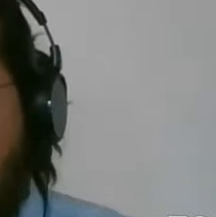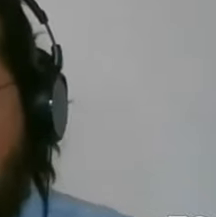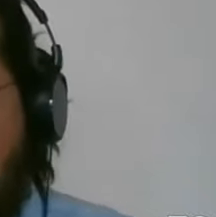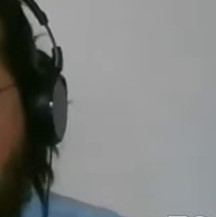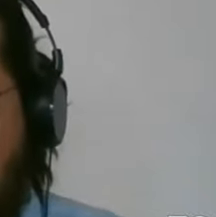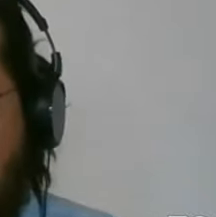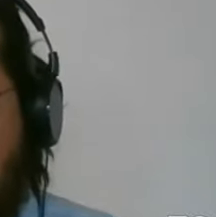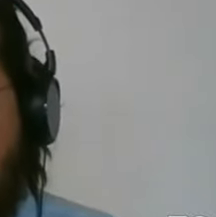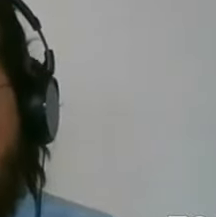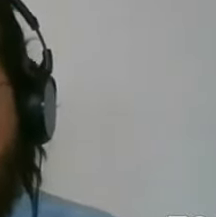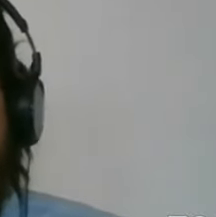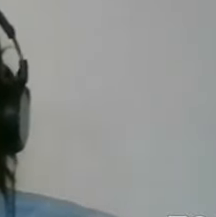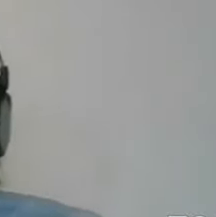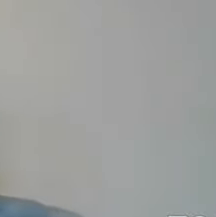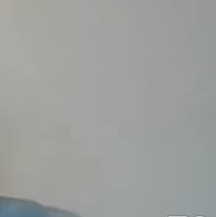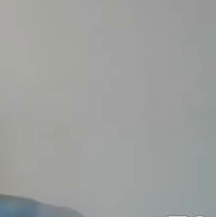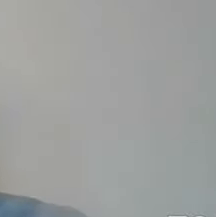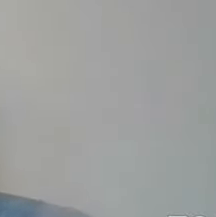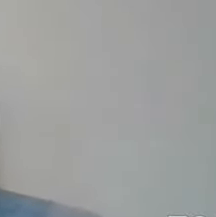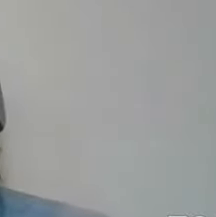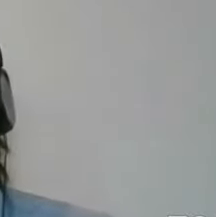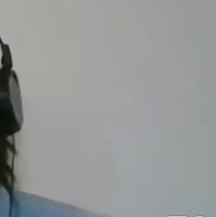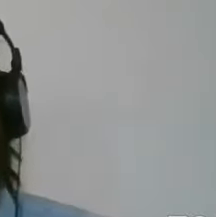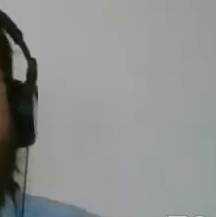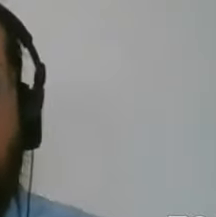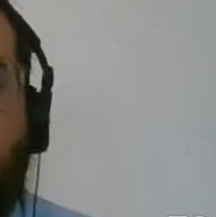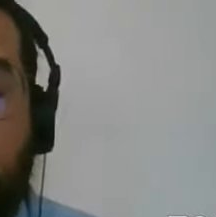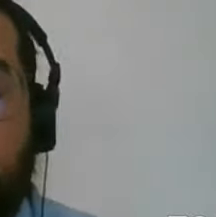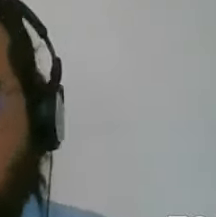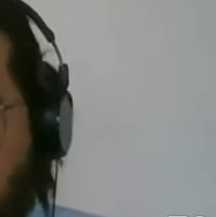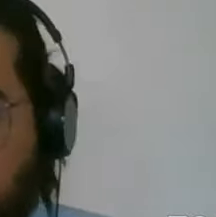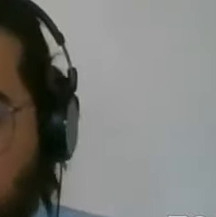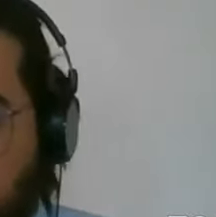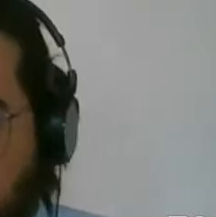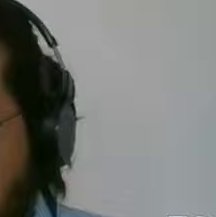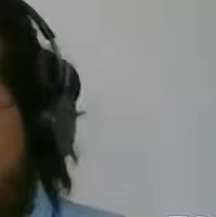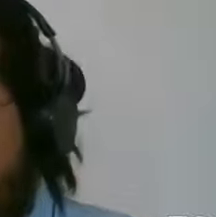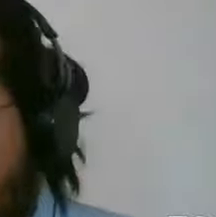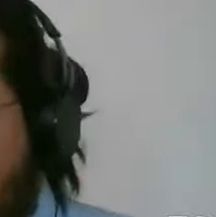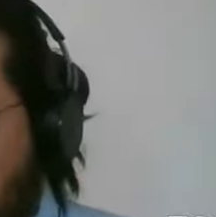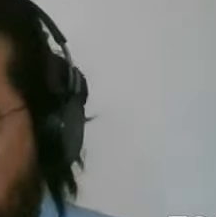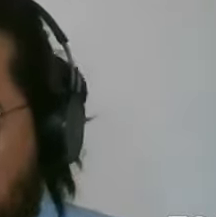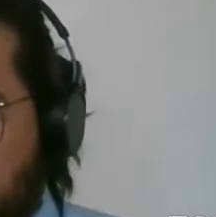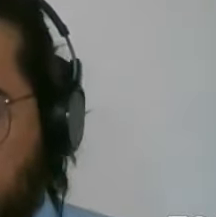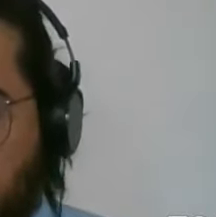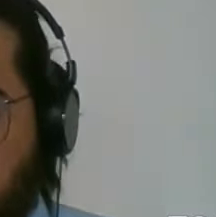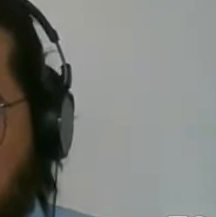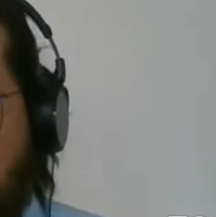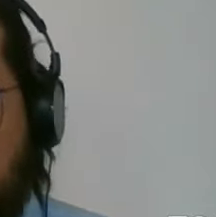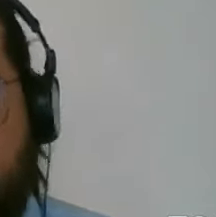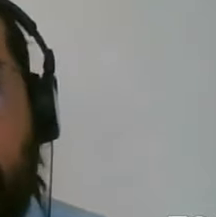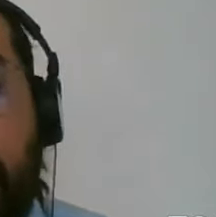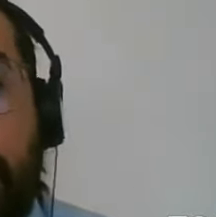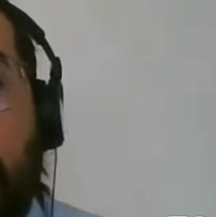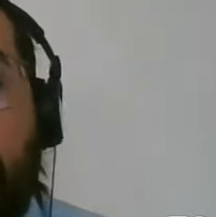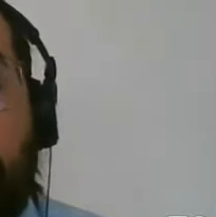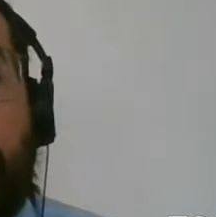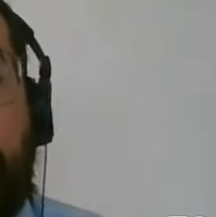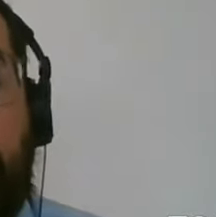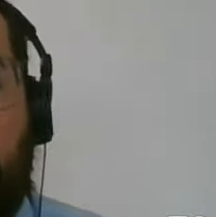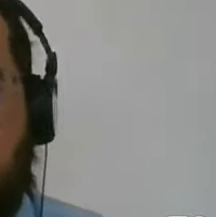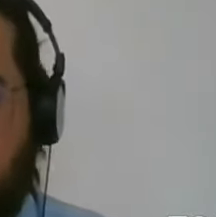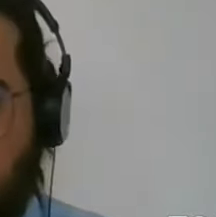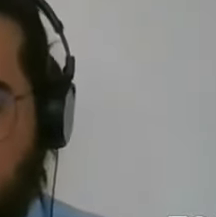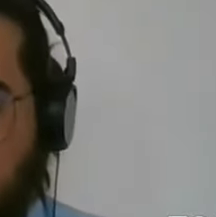tal. Eh, a su vez, bueno, cada cuaderno lo que busca hacer en concreto es recopilar y sistematizar